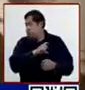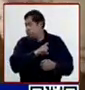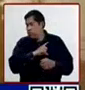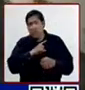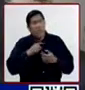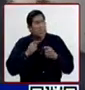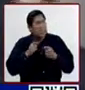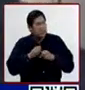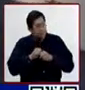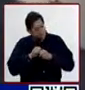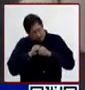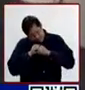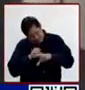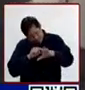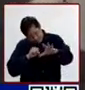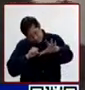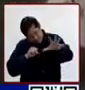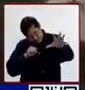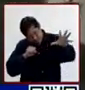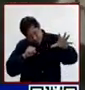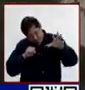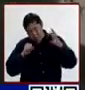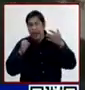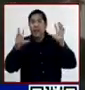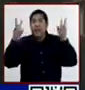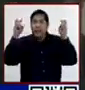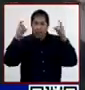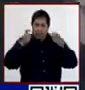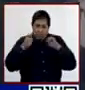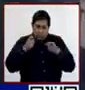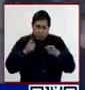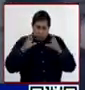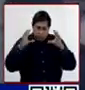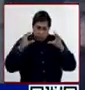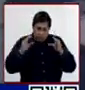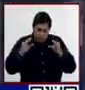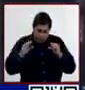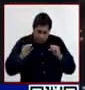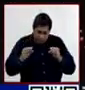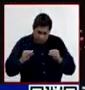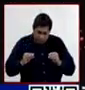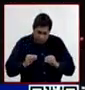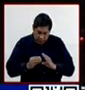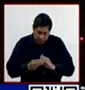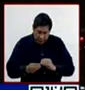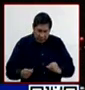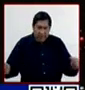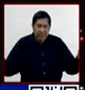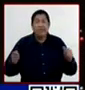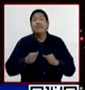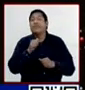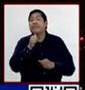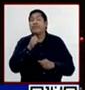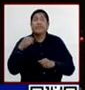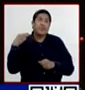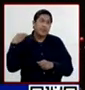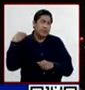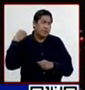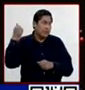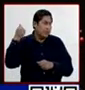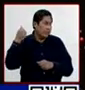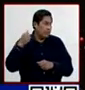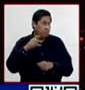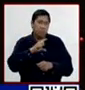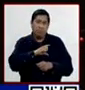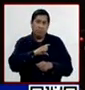llamas. Afortunadamente lo tienen, entre comillas, controlado, falta hacer el proceso de enfriamiento, decía el capitán de los bomberos.